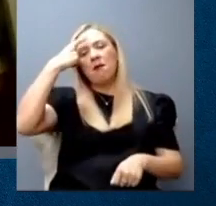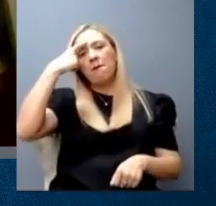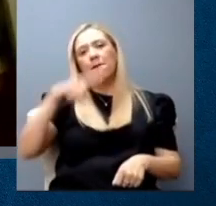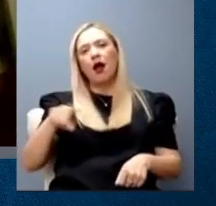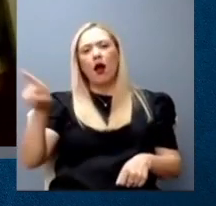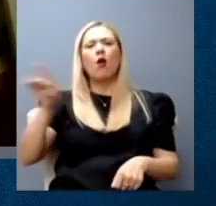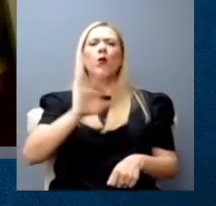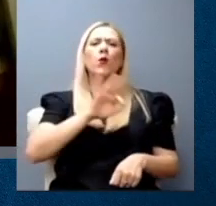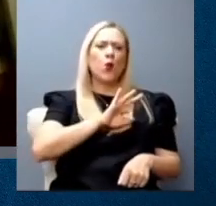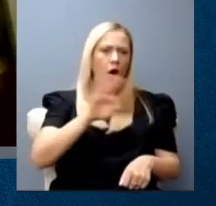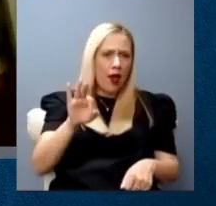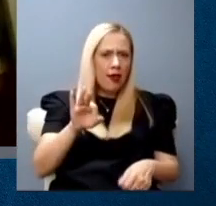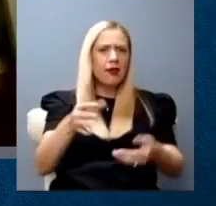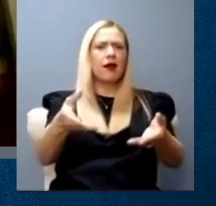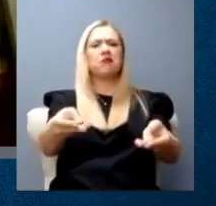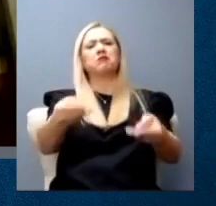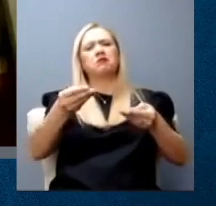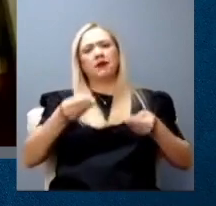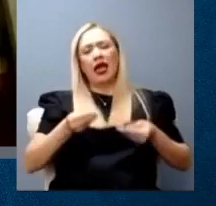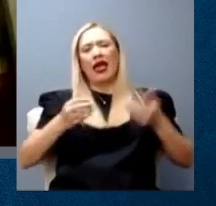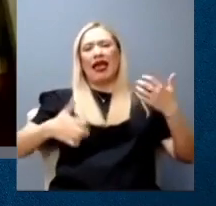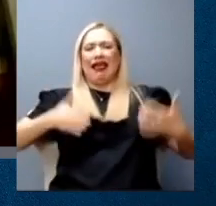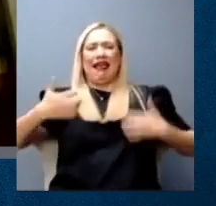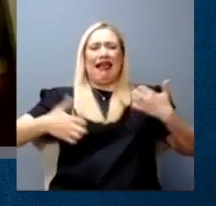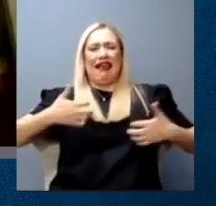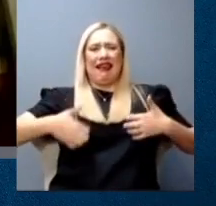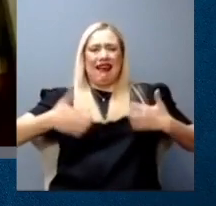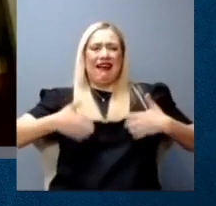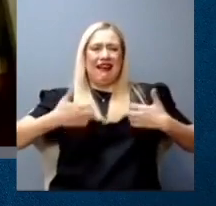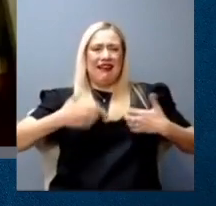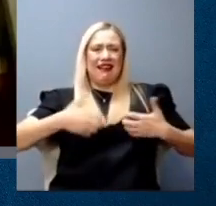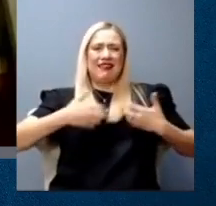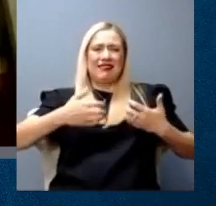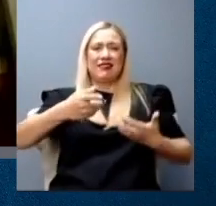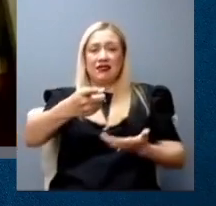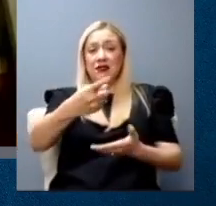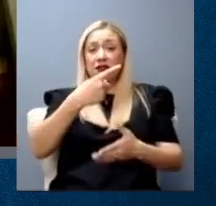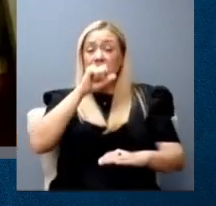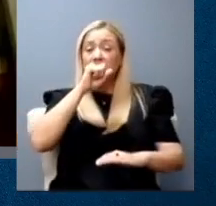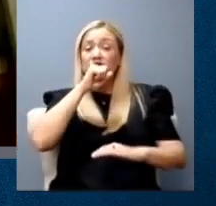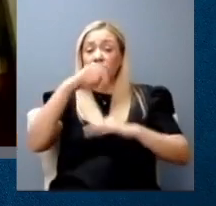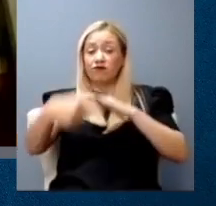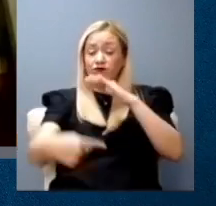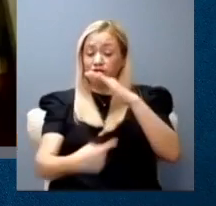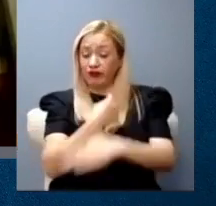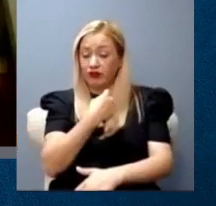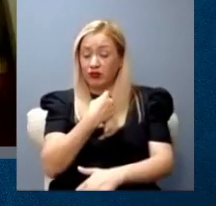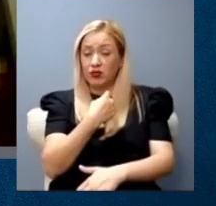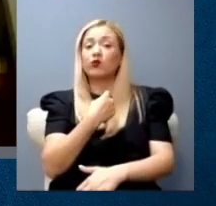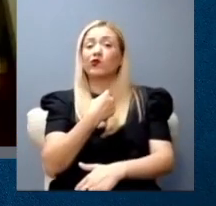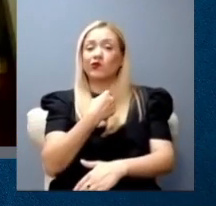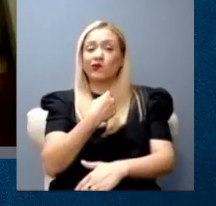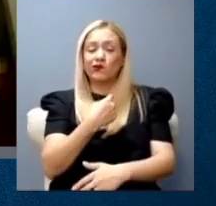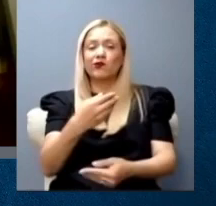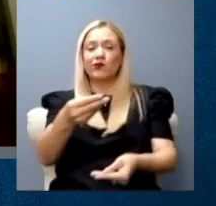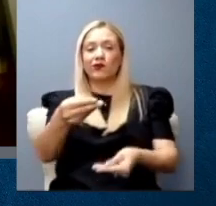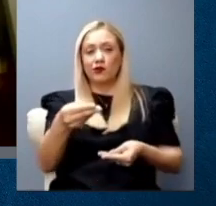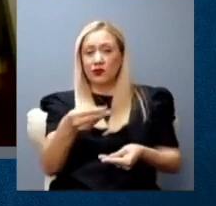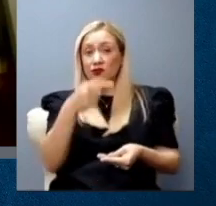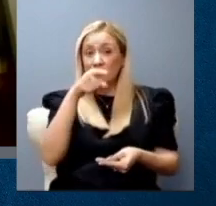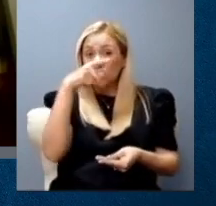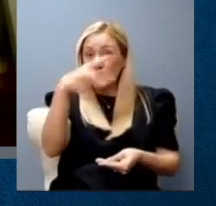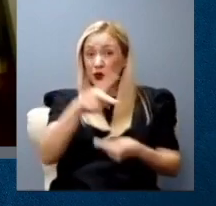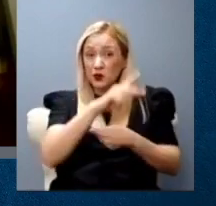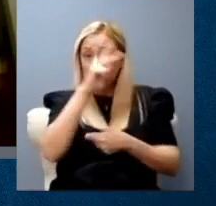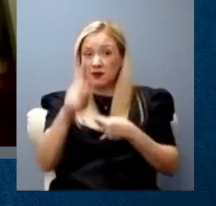recibir quejas individuales por violaciones a los derechos humanos y declarar que el Estado X ha cometido la